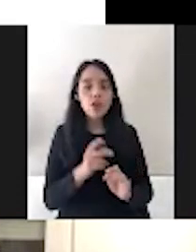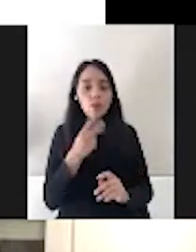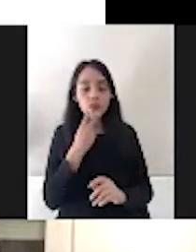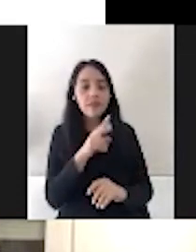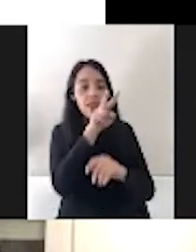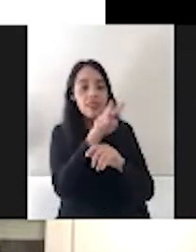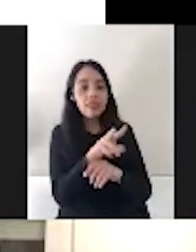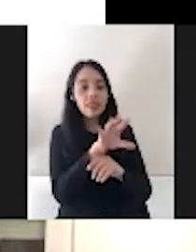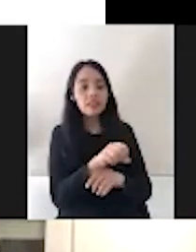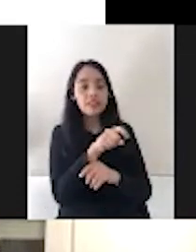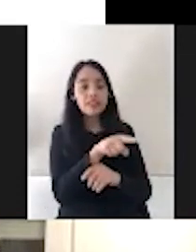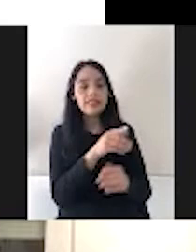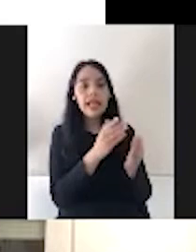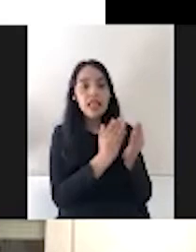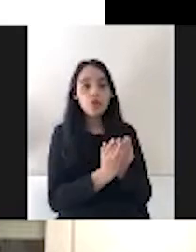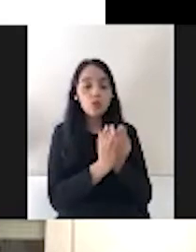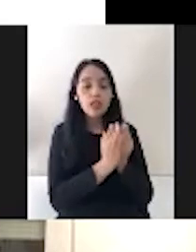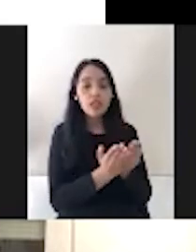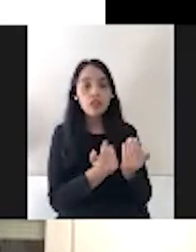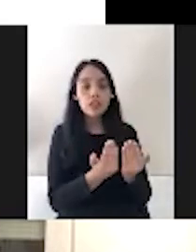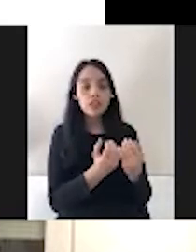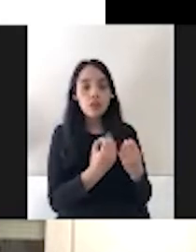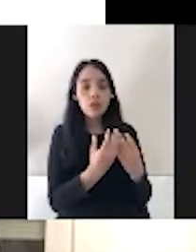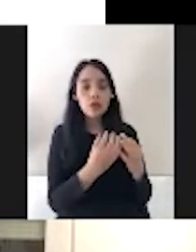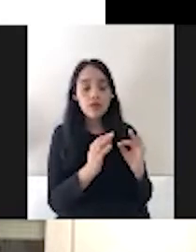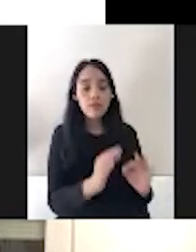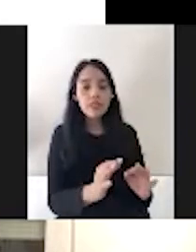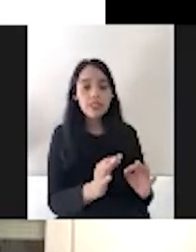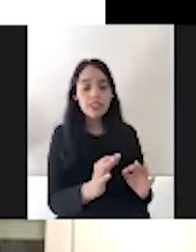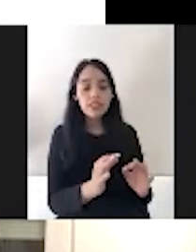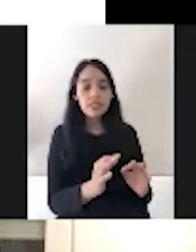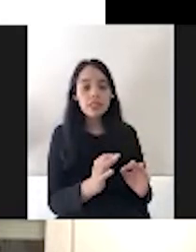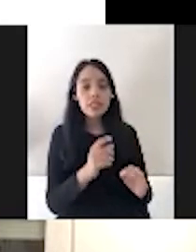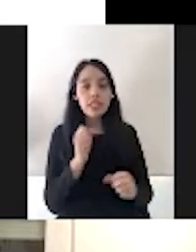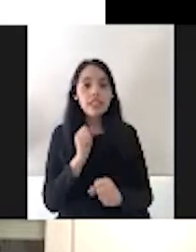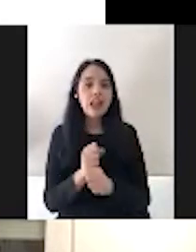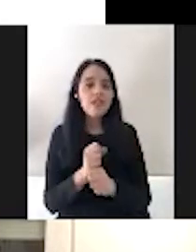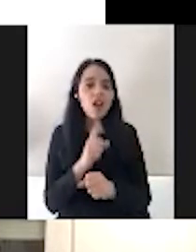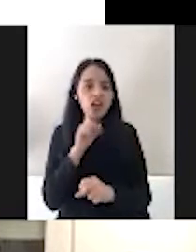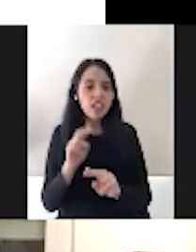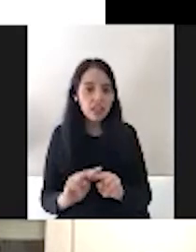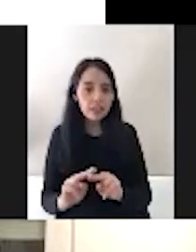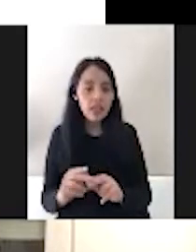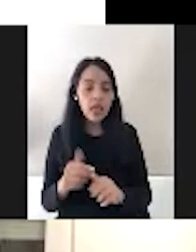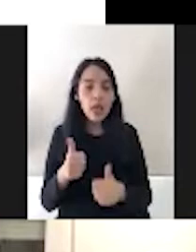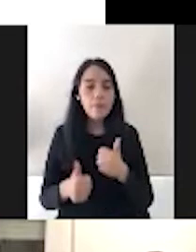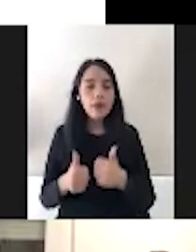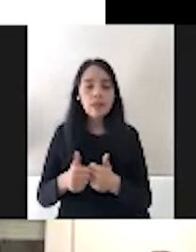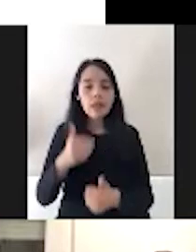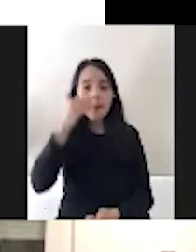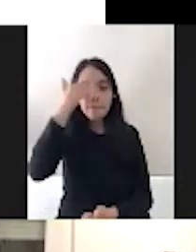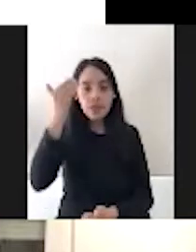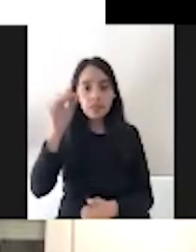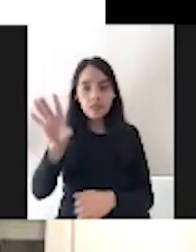educativas especiales, y que el trabajo lo desarrollan especialistas que son contratados para dinamizar